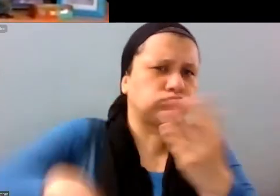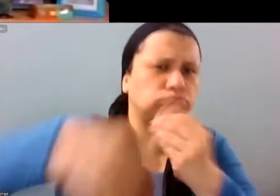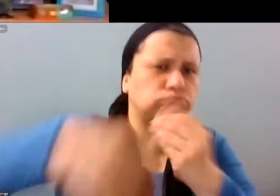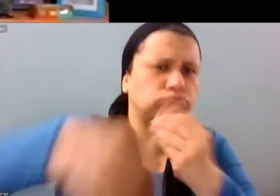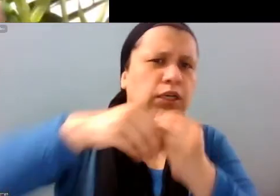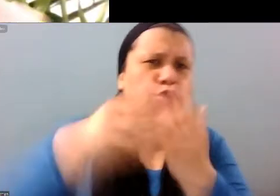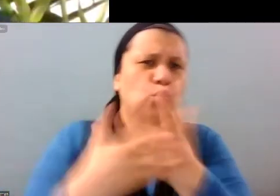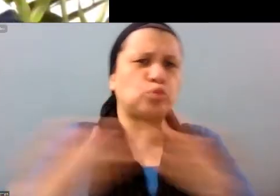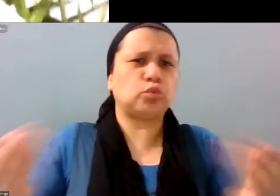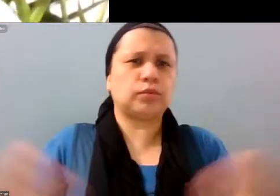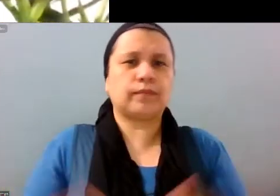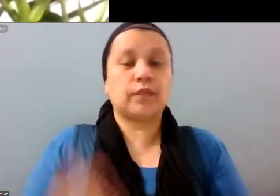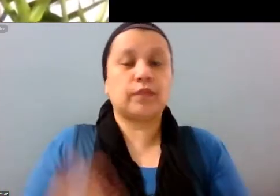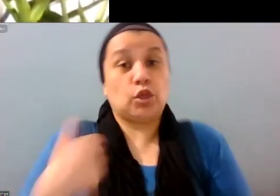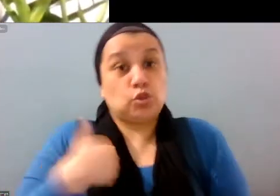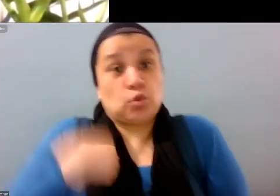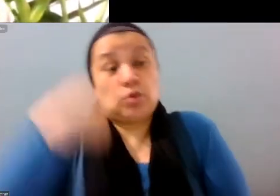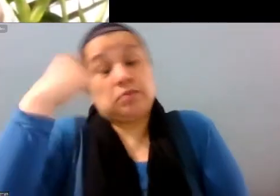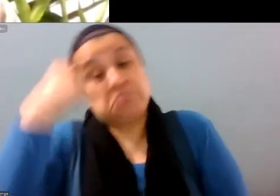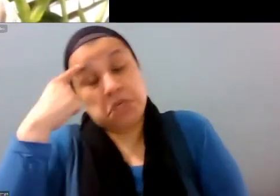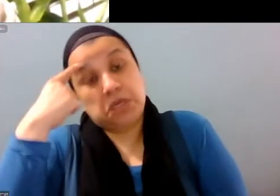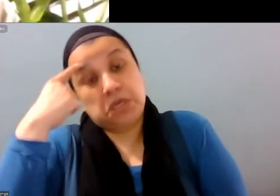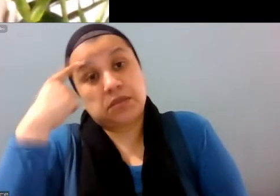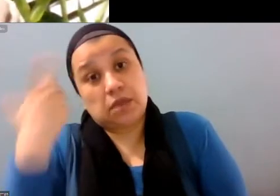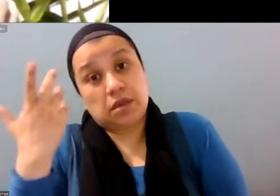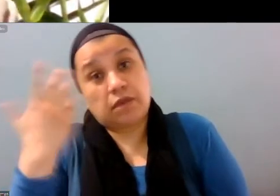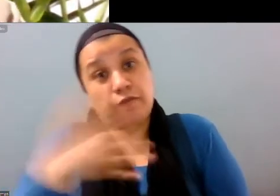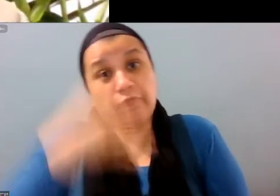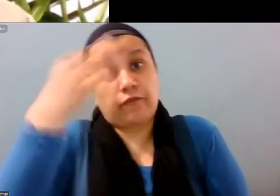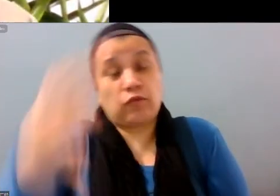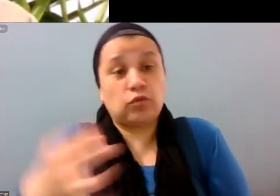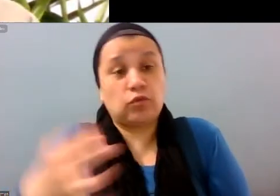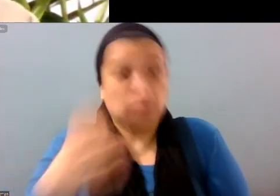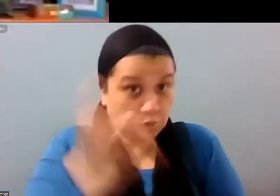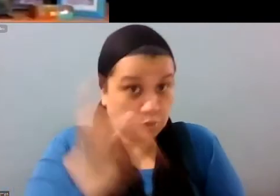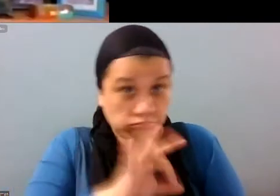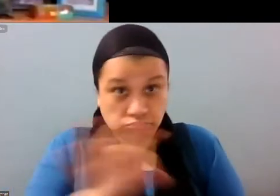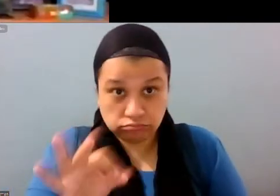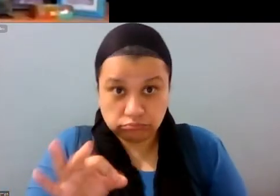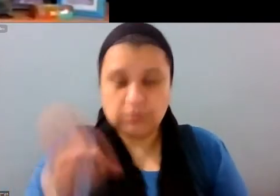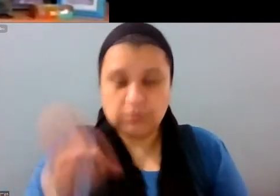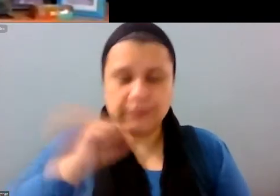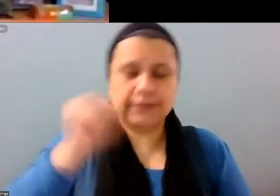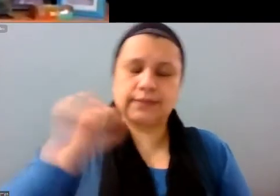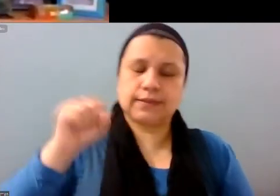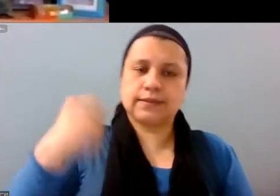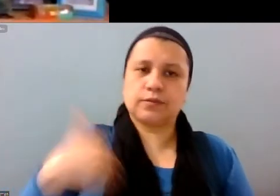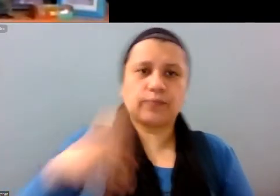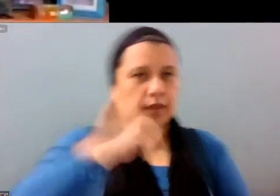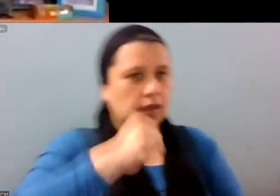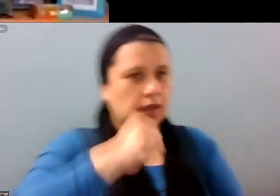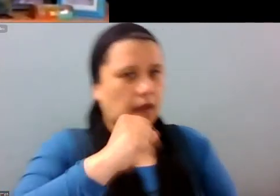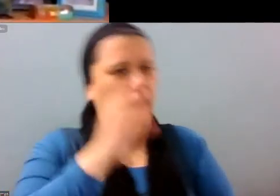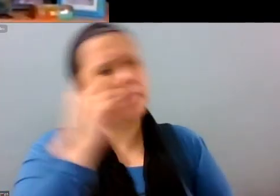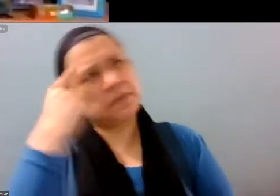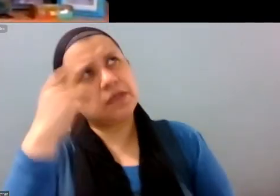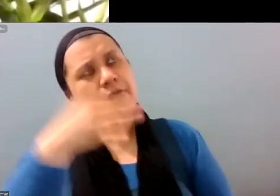acá pensando pensando a futuro si me escuchan ¿verdad? sí señor perfecto aquí pensando a futuro